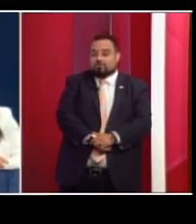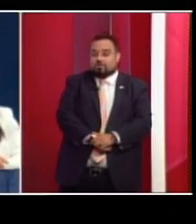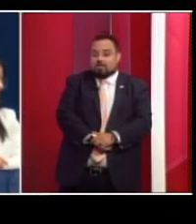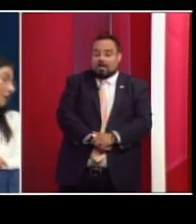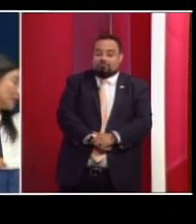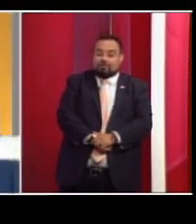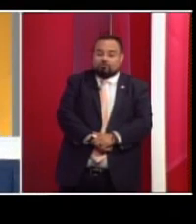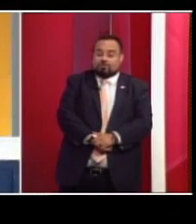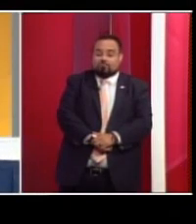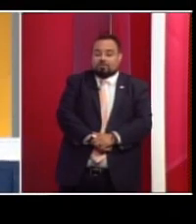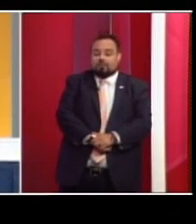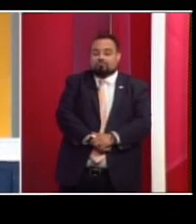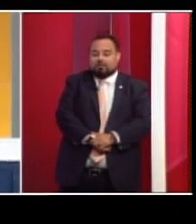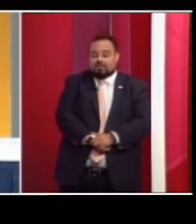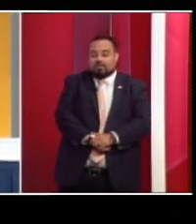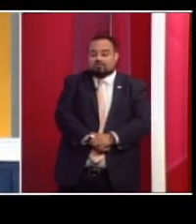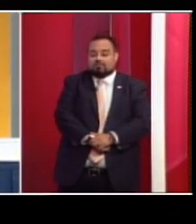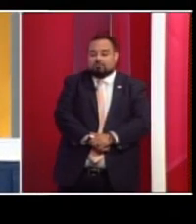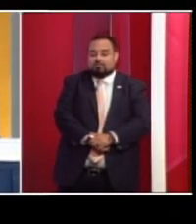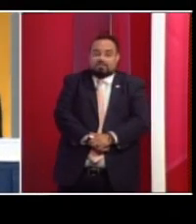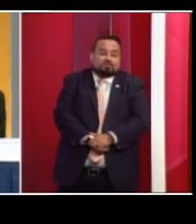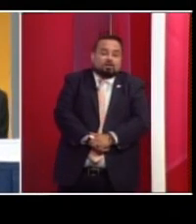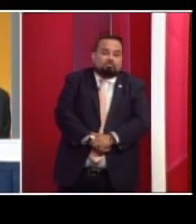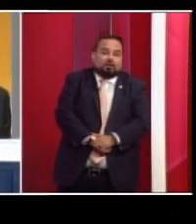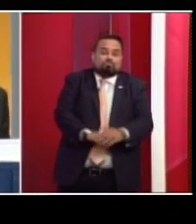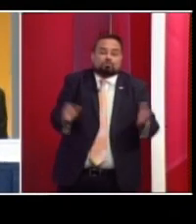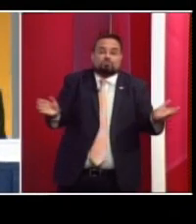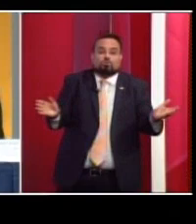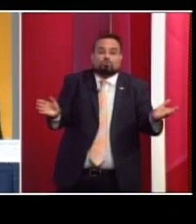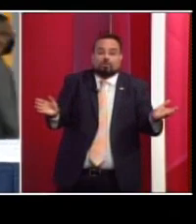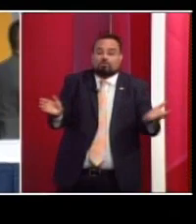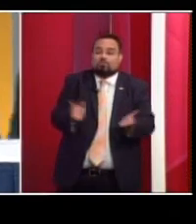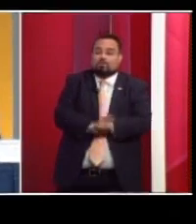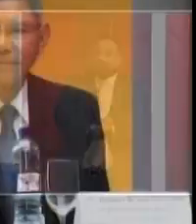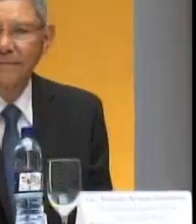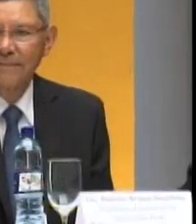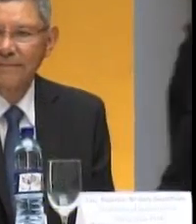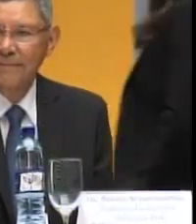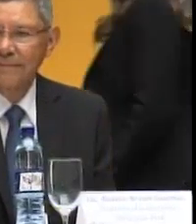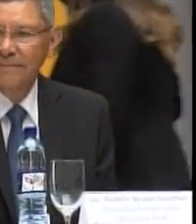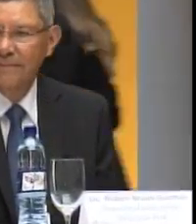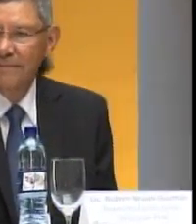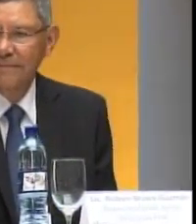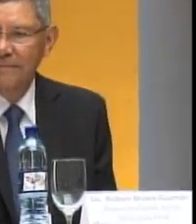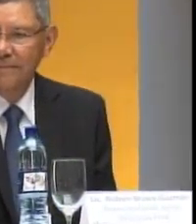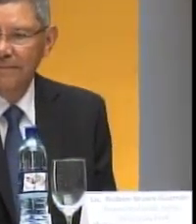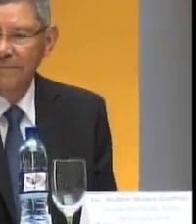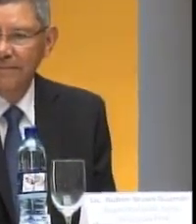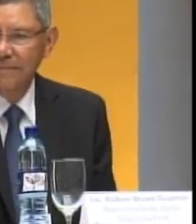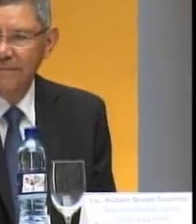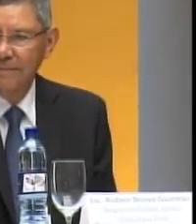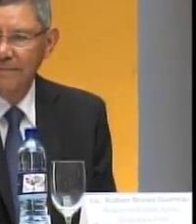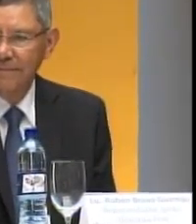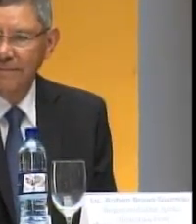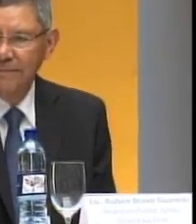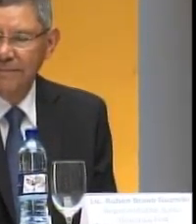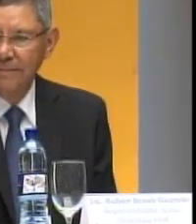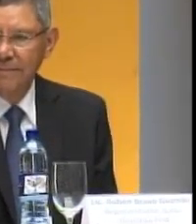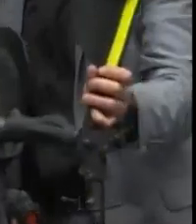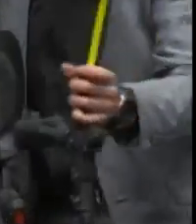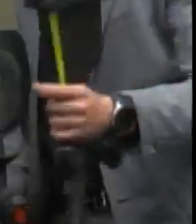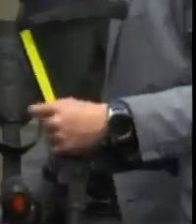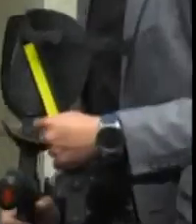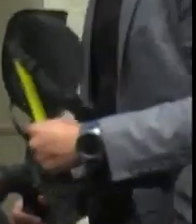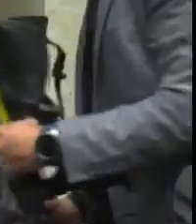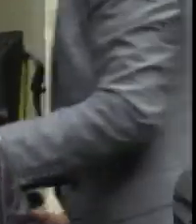a efecto de que también queden bien claras y establecidas para el próximo gobierno y los gobiernos que vengan de aquí en más de